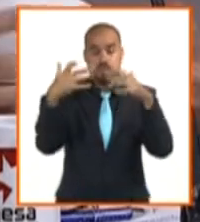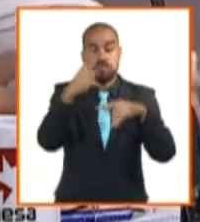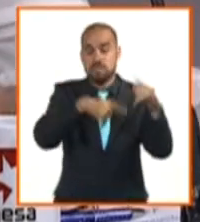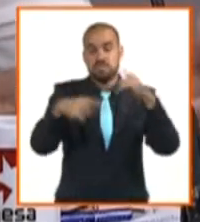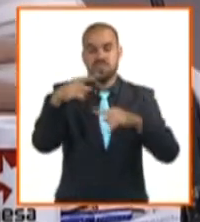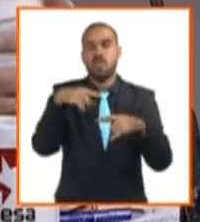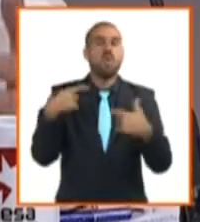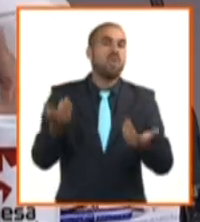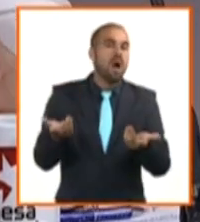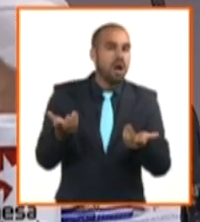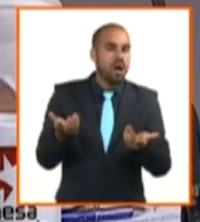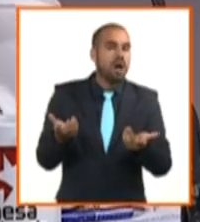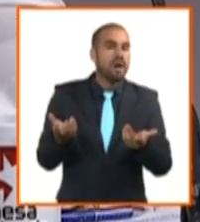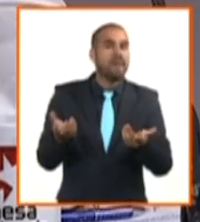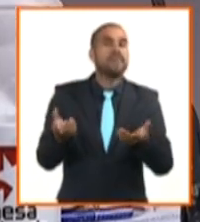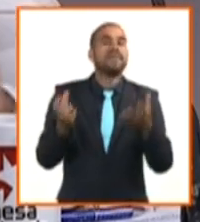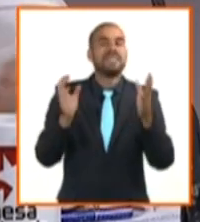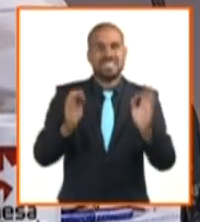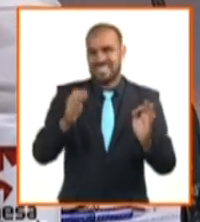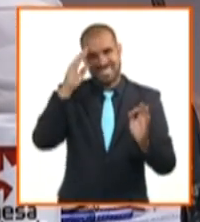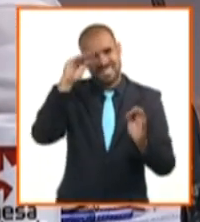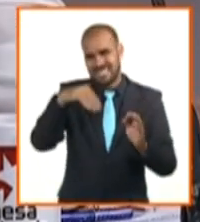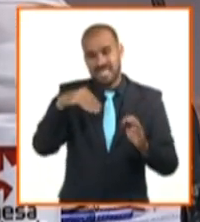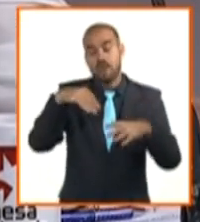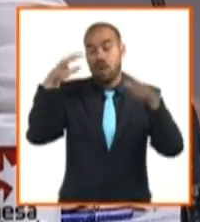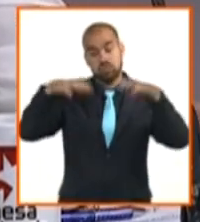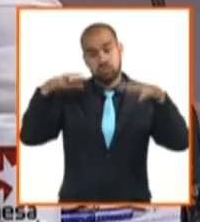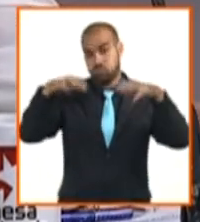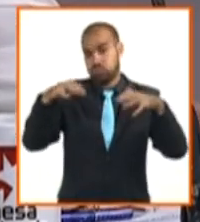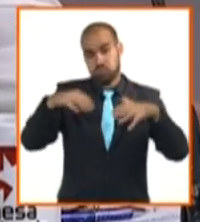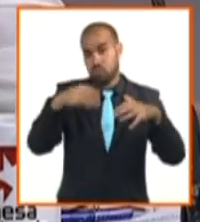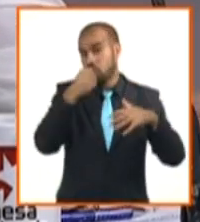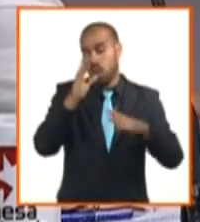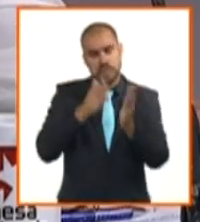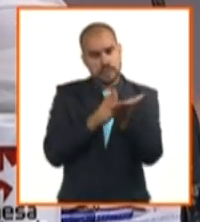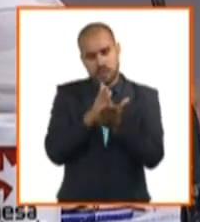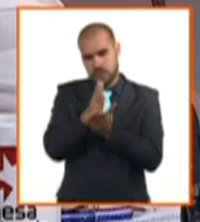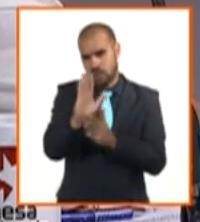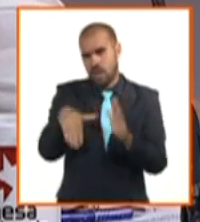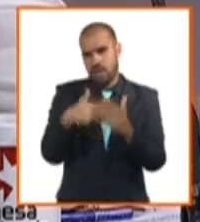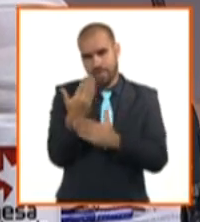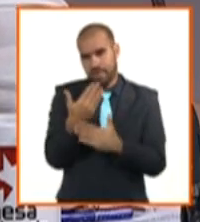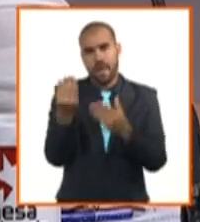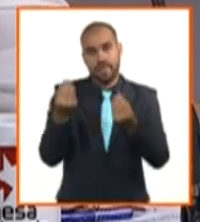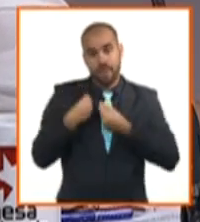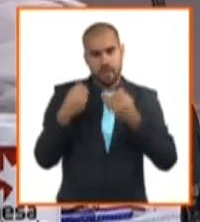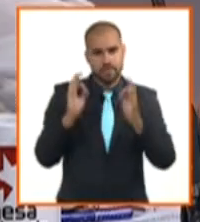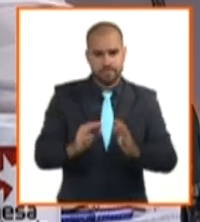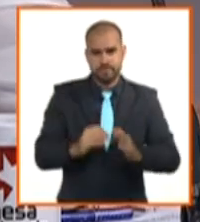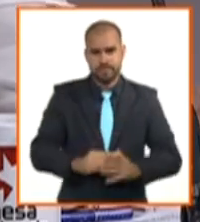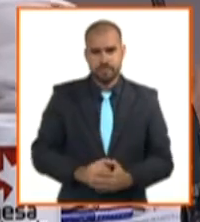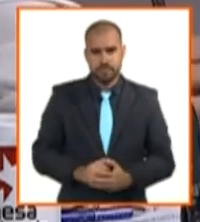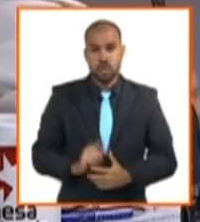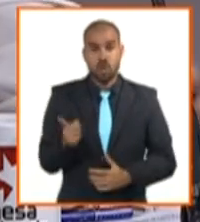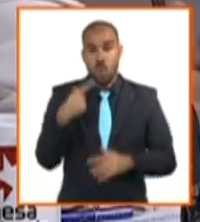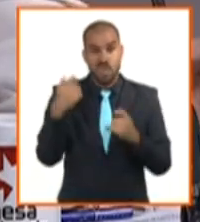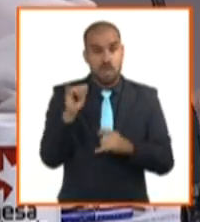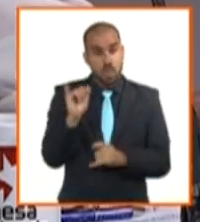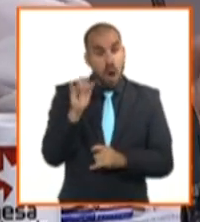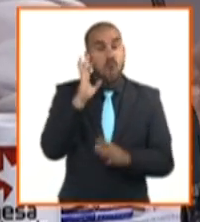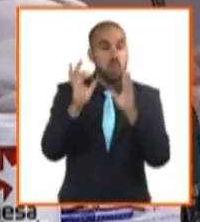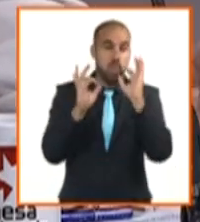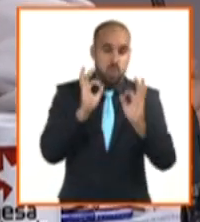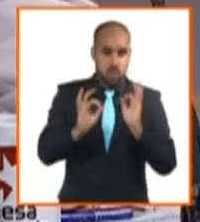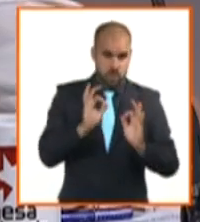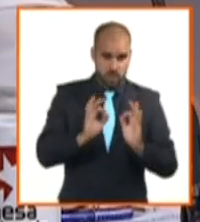ha sido es y todavía por algunos días no va a estar tan bien dando la lluvia es algo que debemos prestarle la mayor atención aunque esos otros